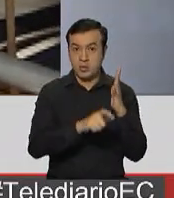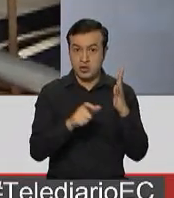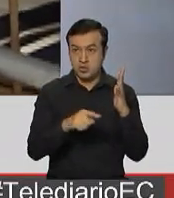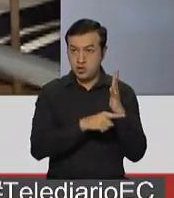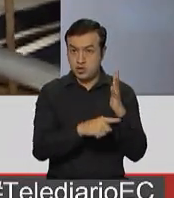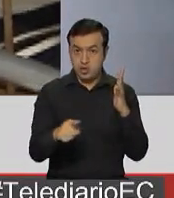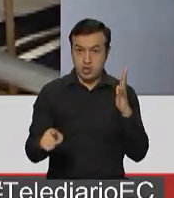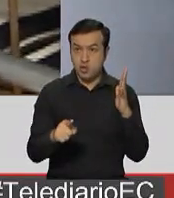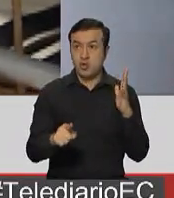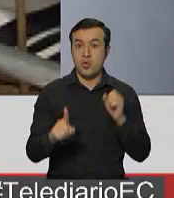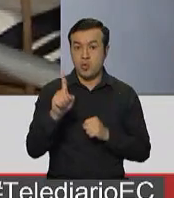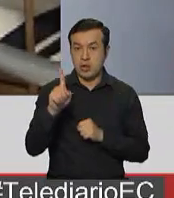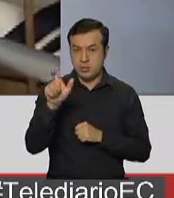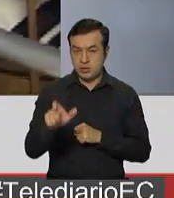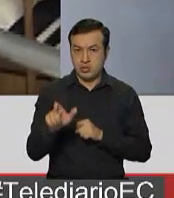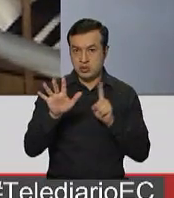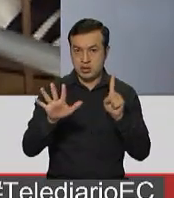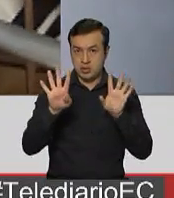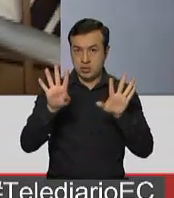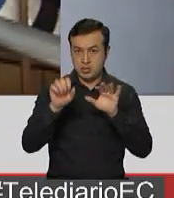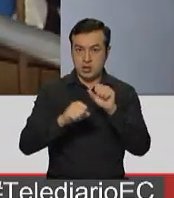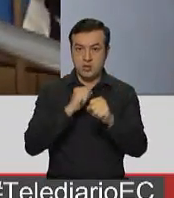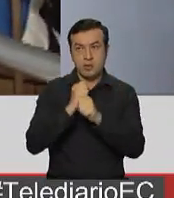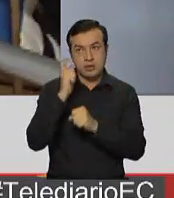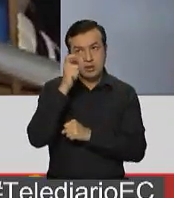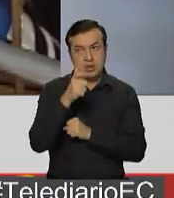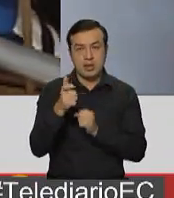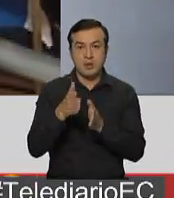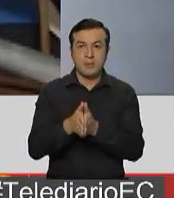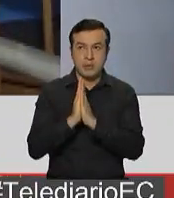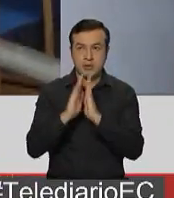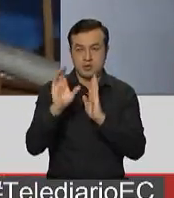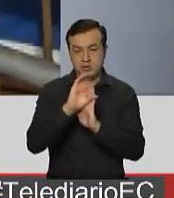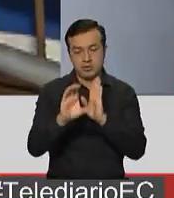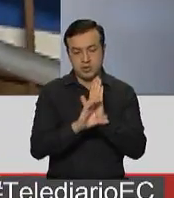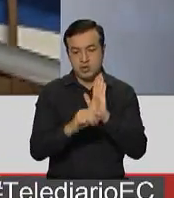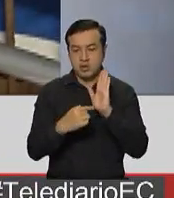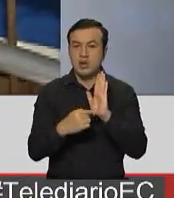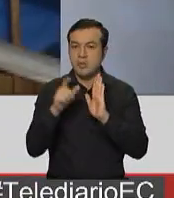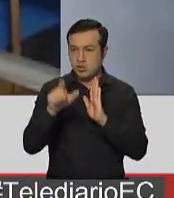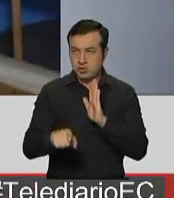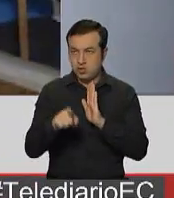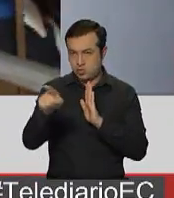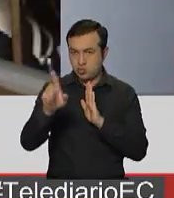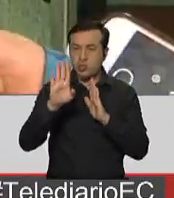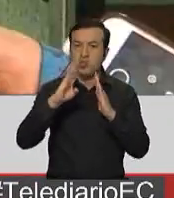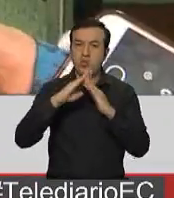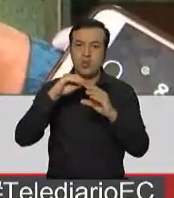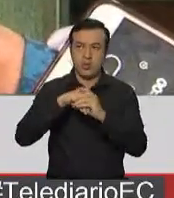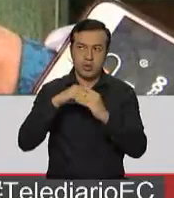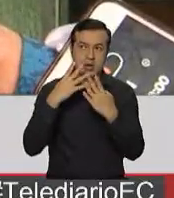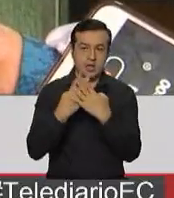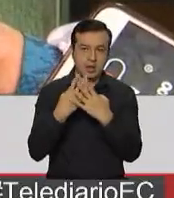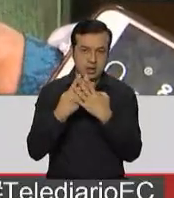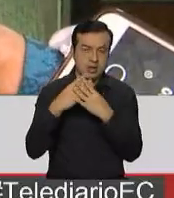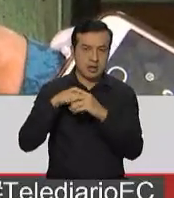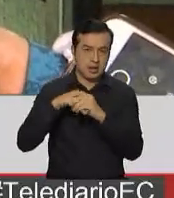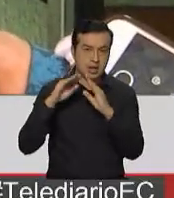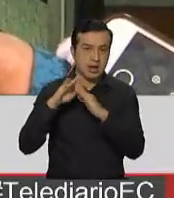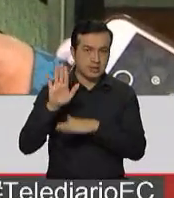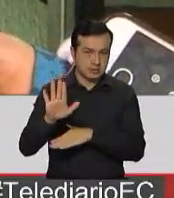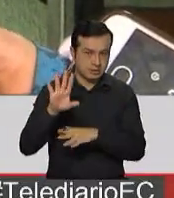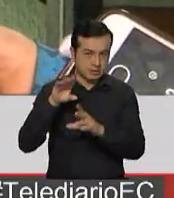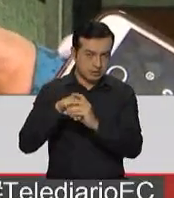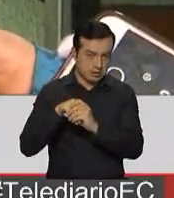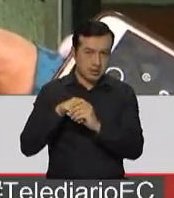tiene 79 años de edad, la Fiscalía solicitó, porque es mandato constitucional, el arresto domiciliario. Debo indicar también que